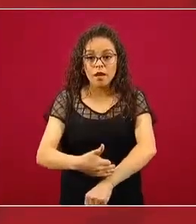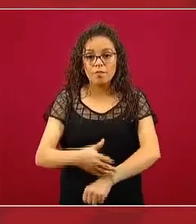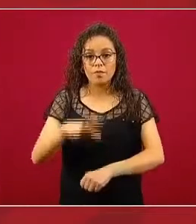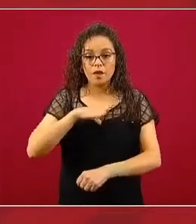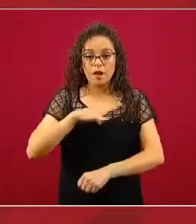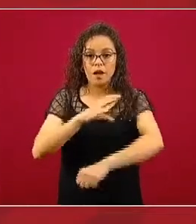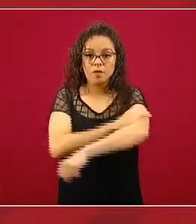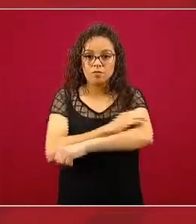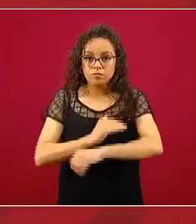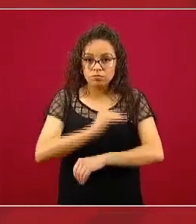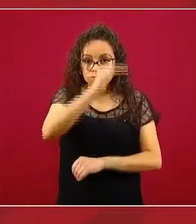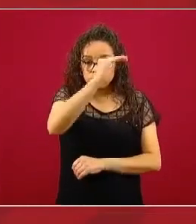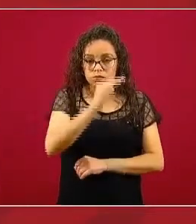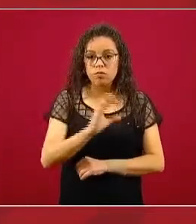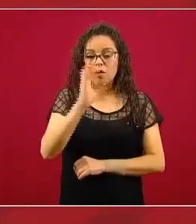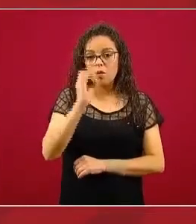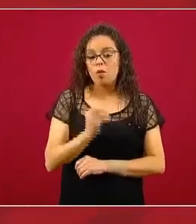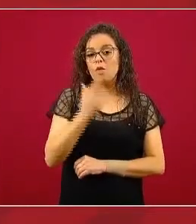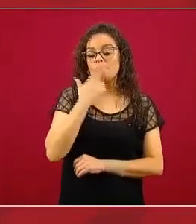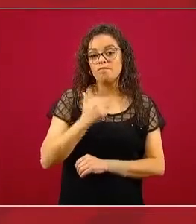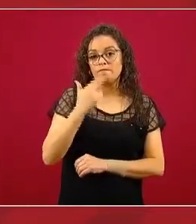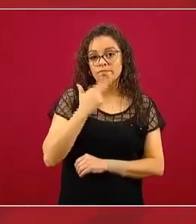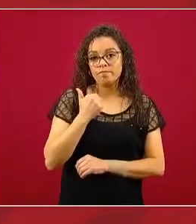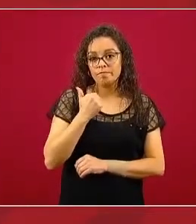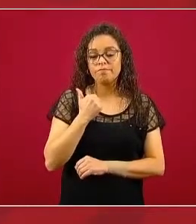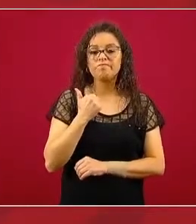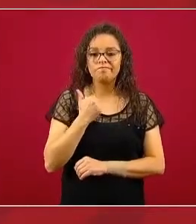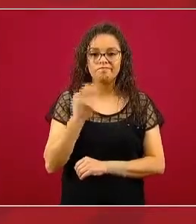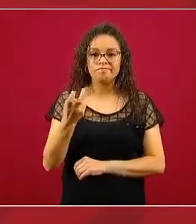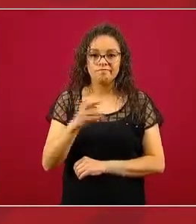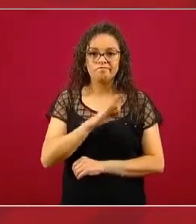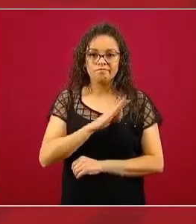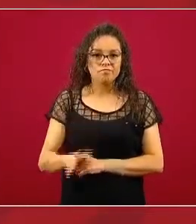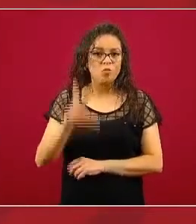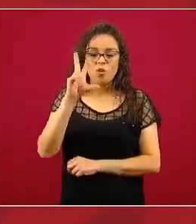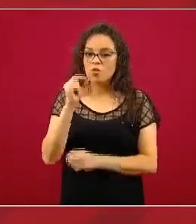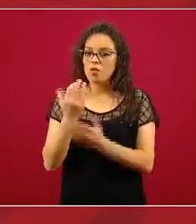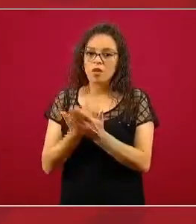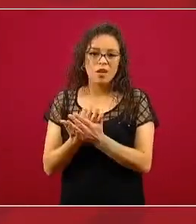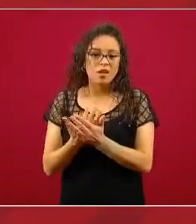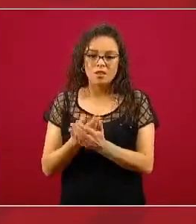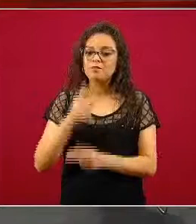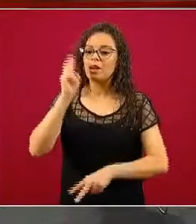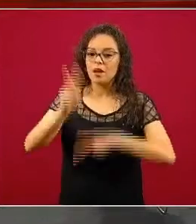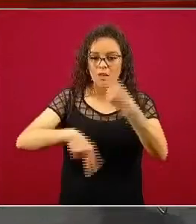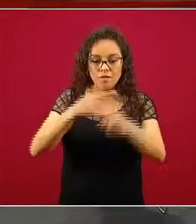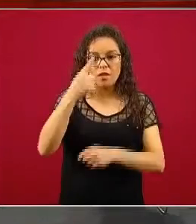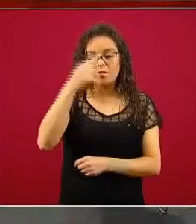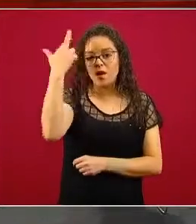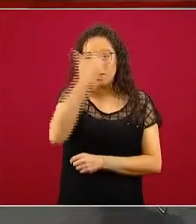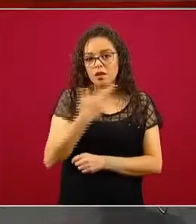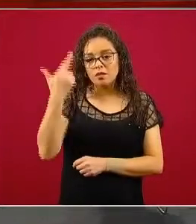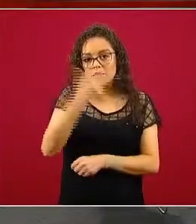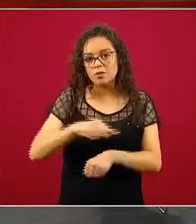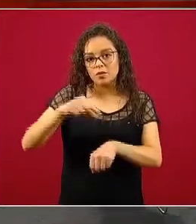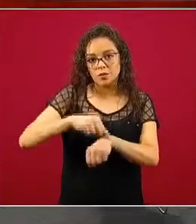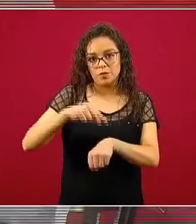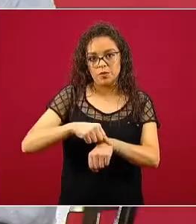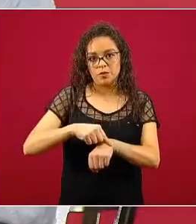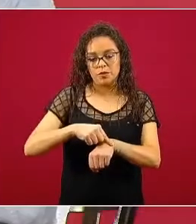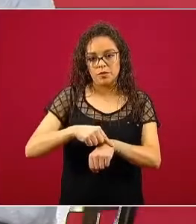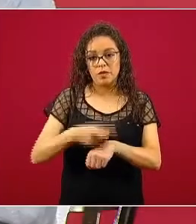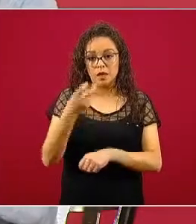es otra de las razones. Y no esperar e ir a valoración médica. Y en esa valoración